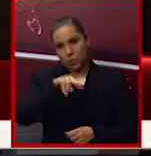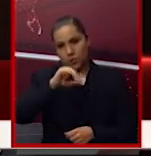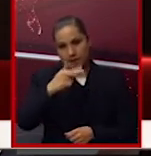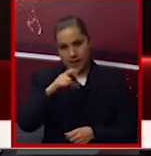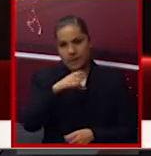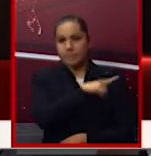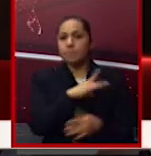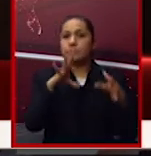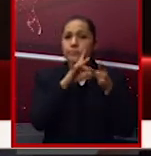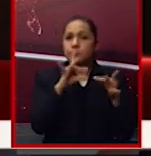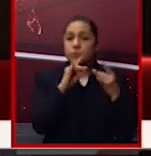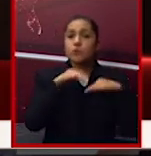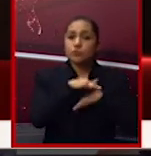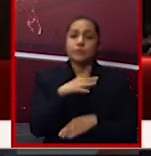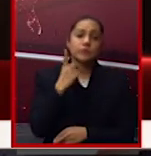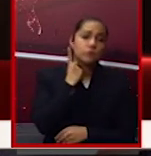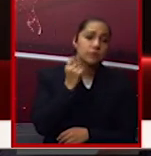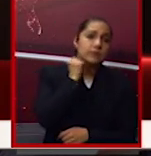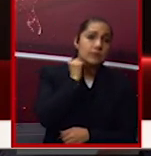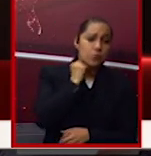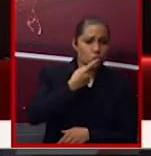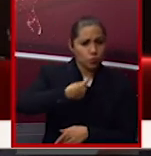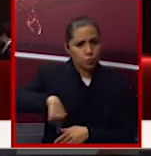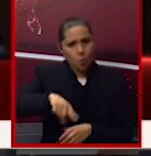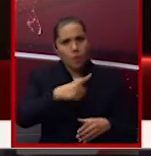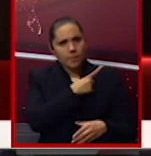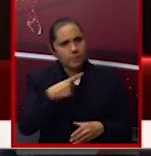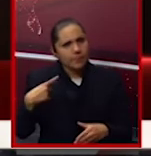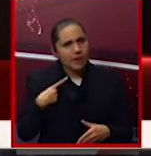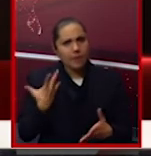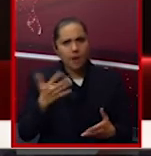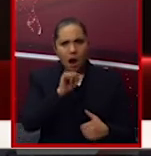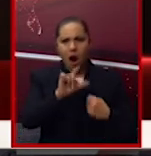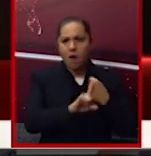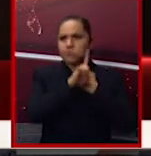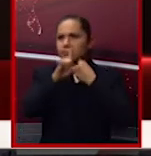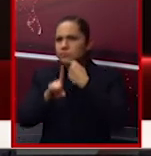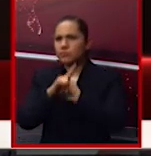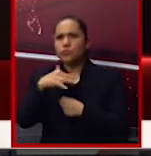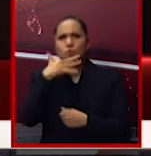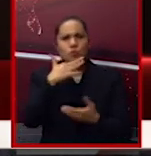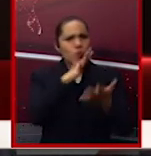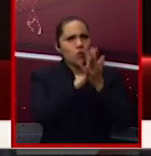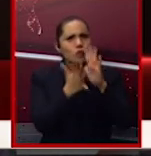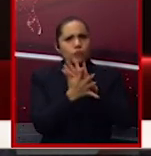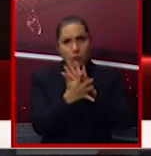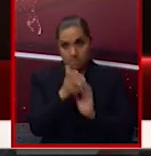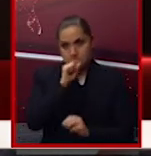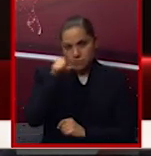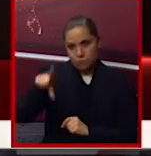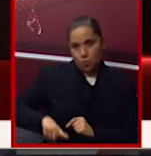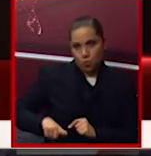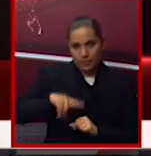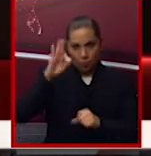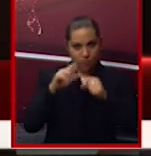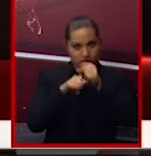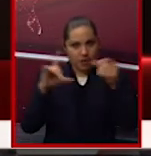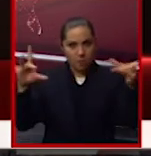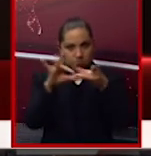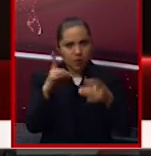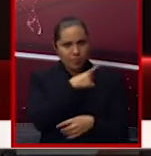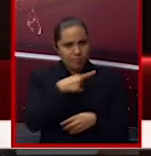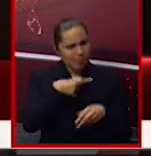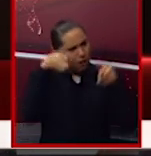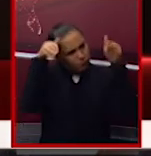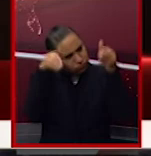Poder Legislativo debe actuar con más firmeza ante diversos escándalos de corrupción que han afectado al gobierno federal, así como promover